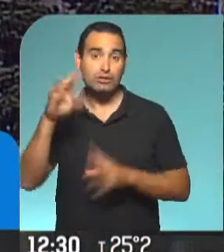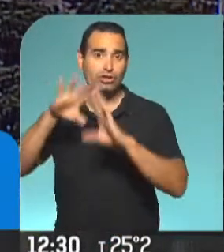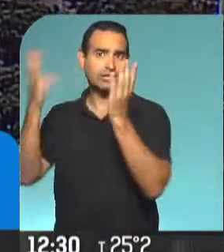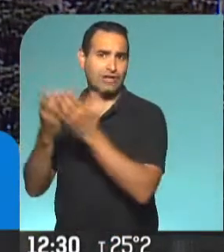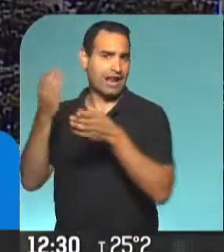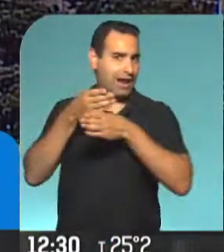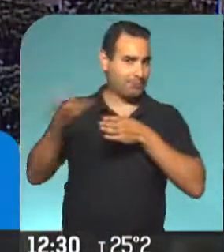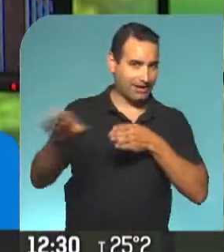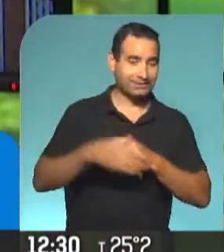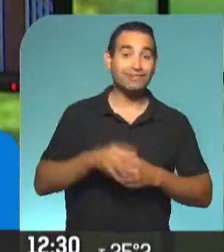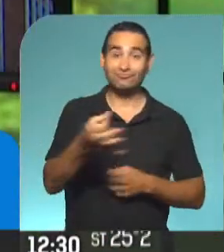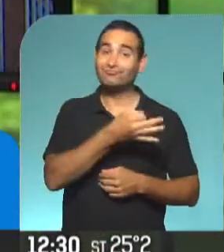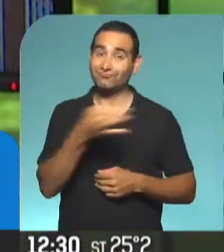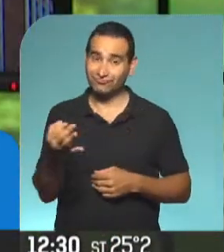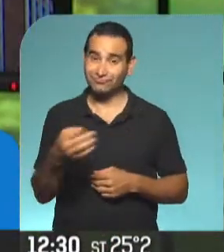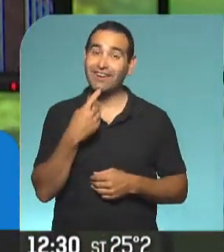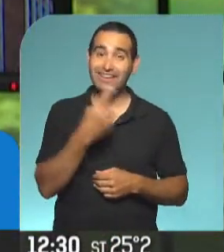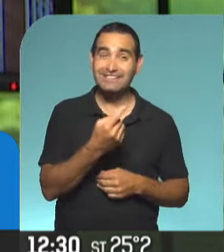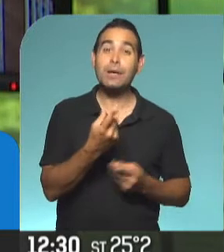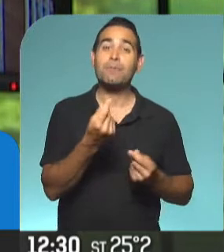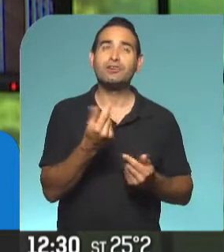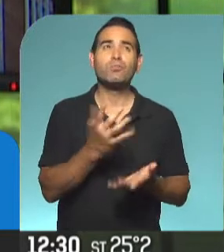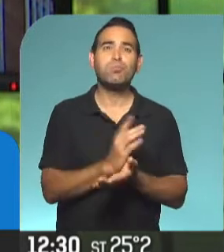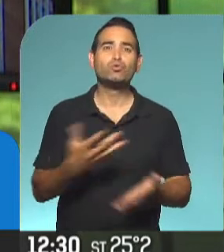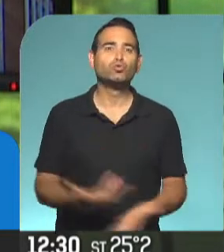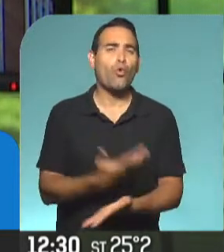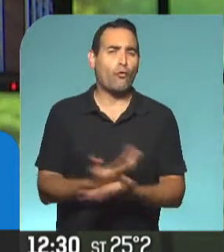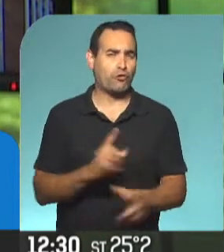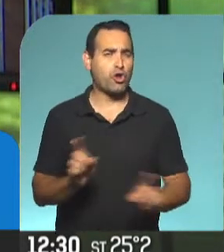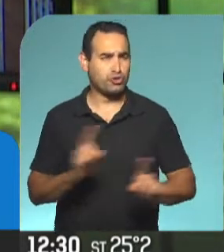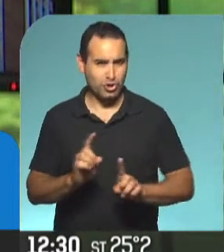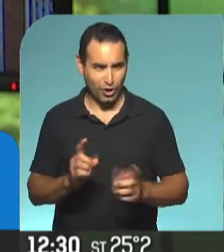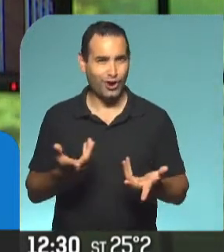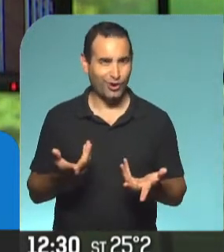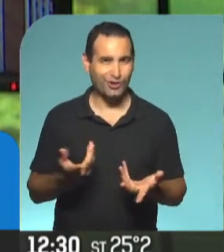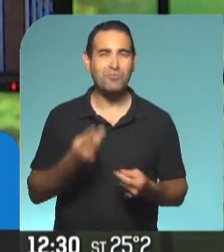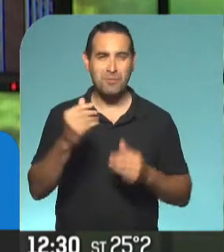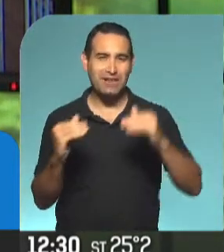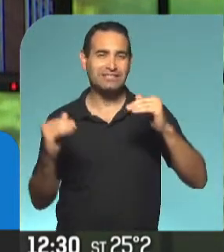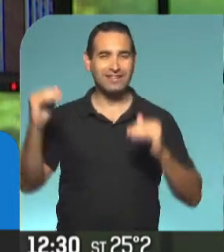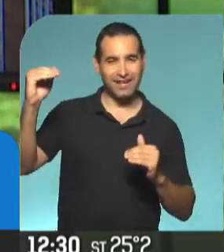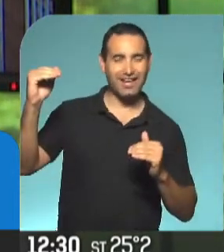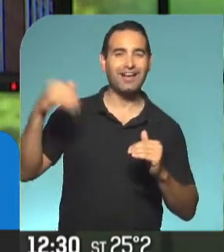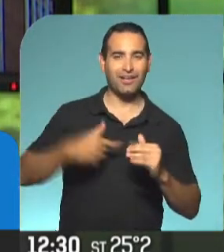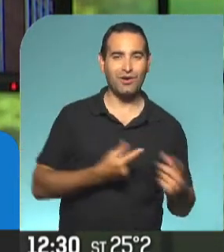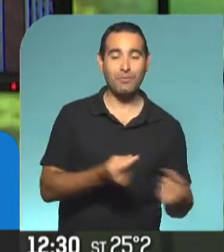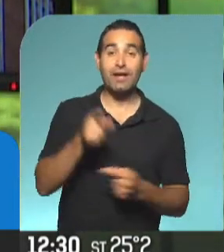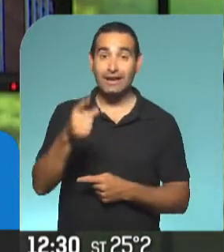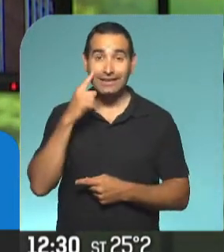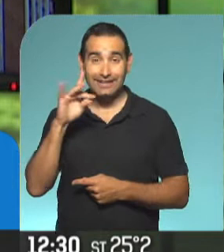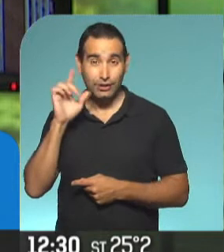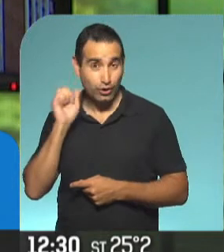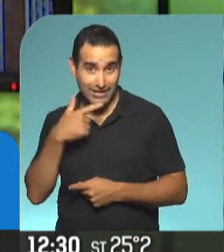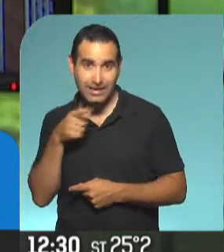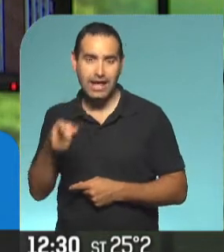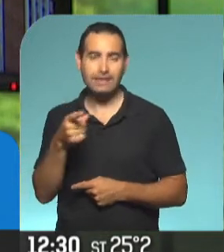internacionales y sus hijos en el estadio horas gustavo idígoras es el titular